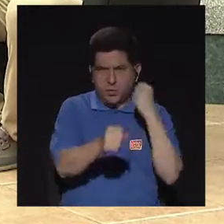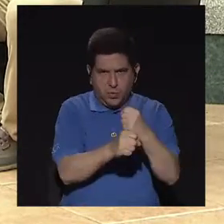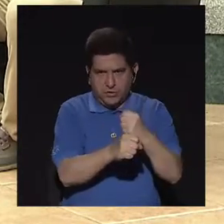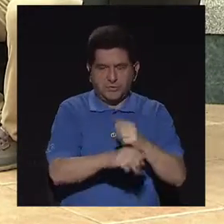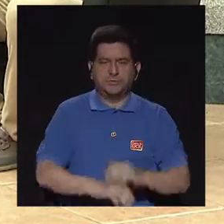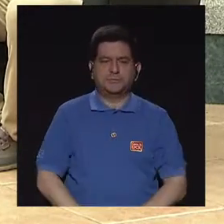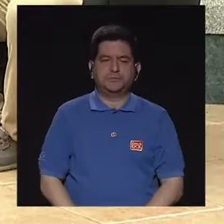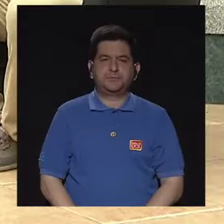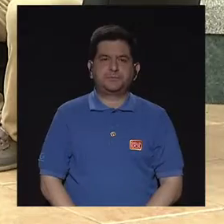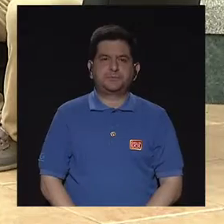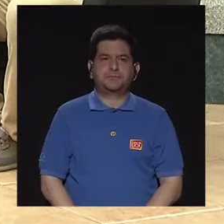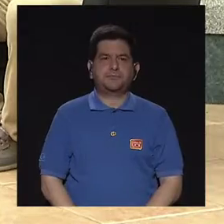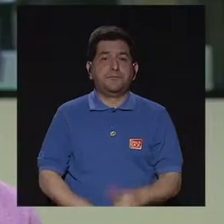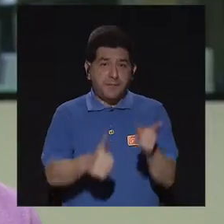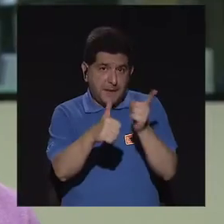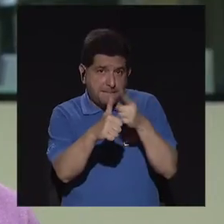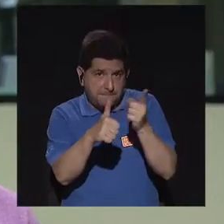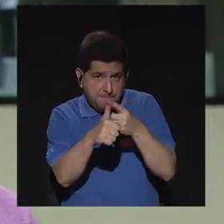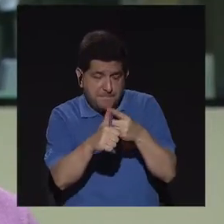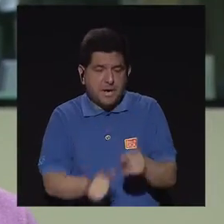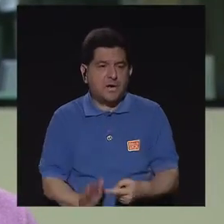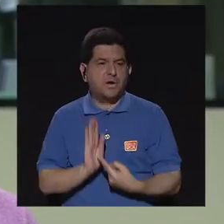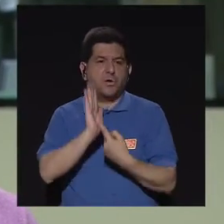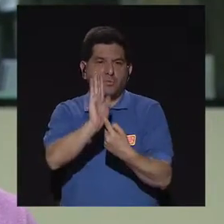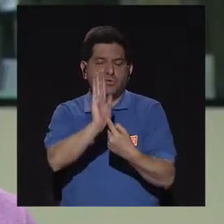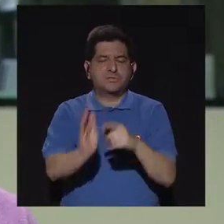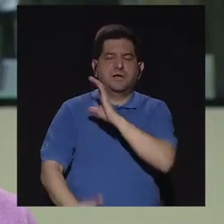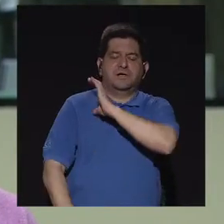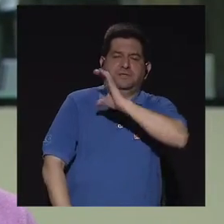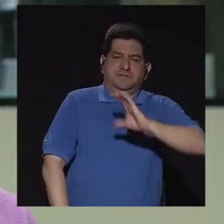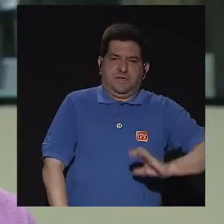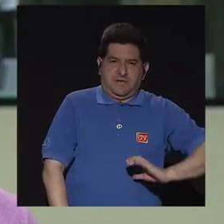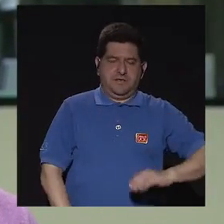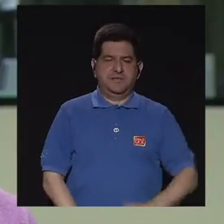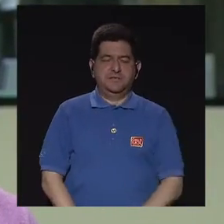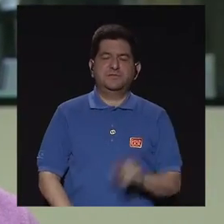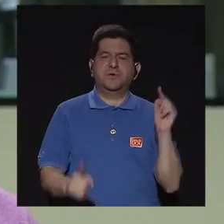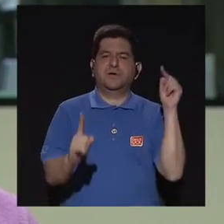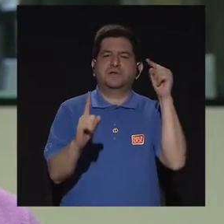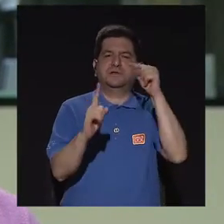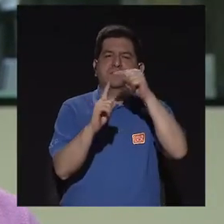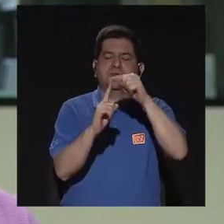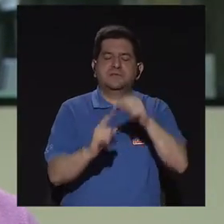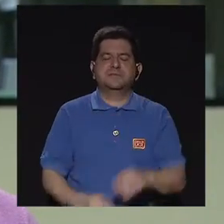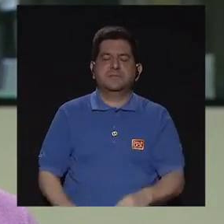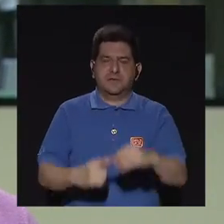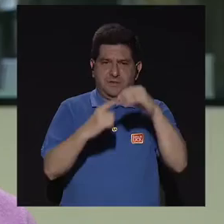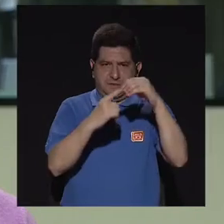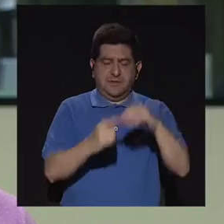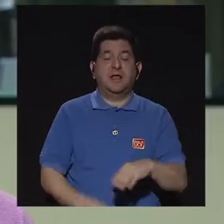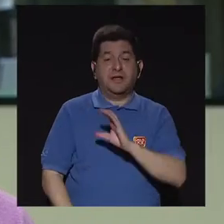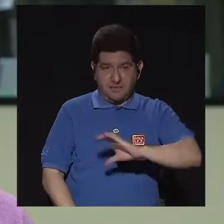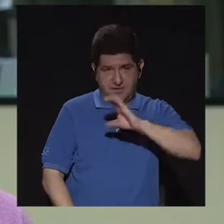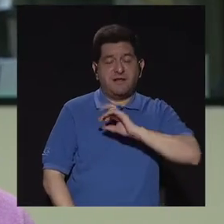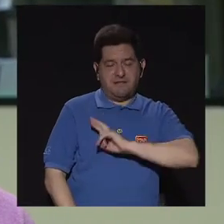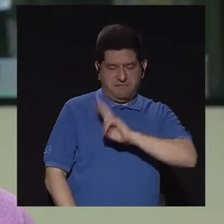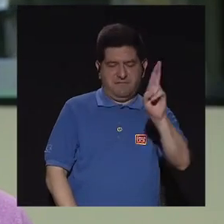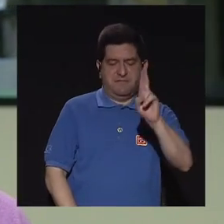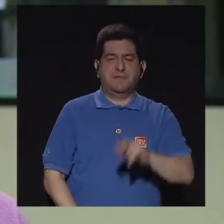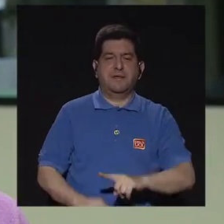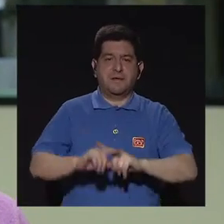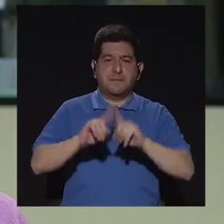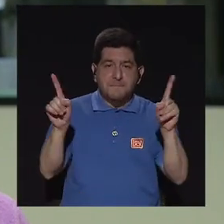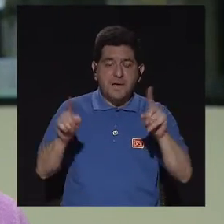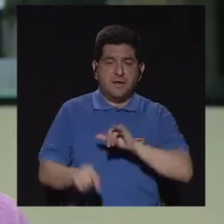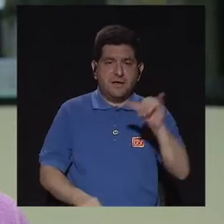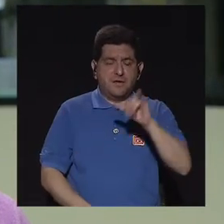vez, como para primero que todo presentarles a Cristo. Esto es nuestro propósito principal, somos un grupo de carácter cristiano, pero